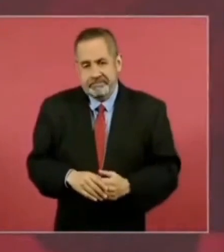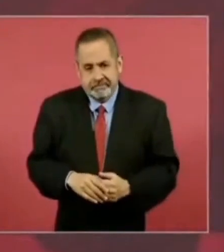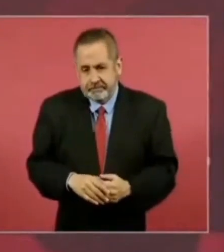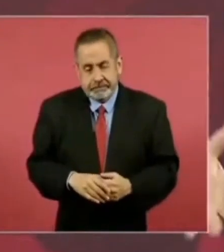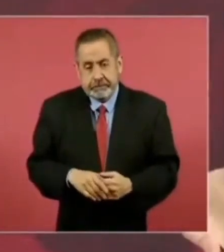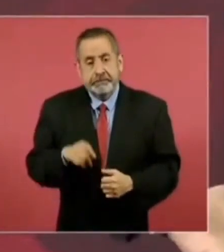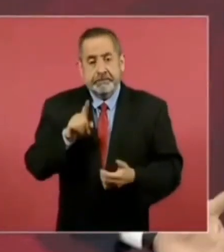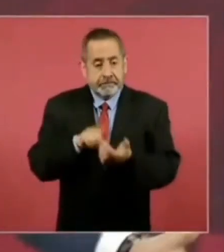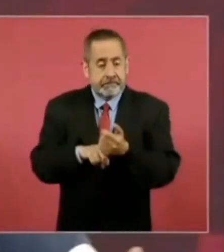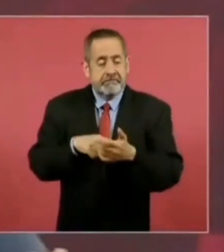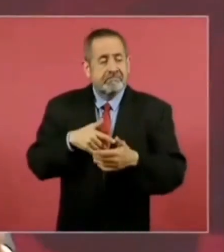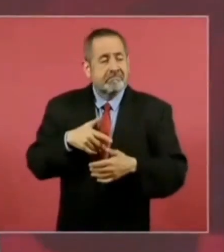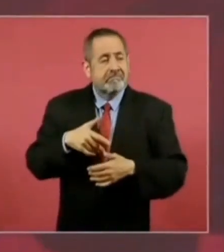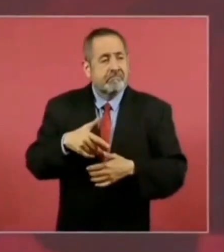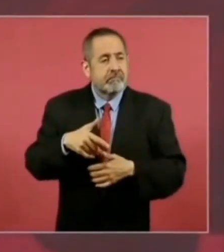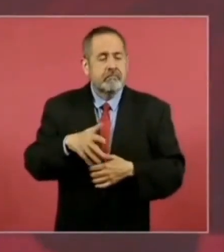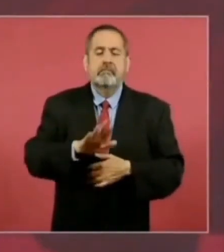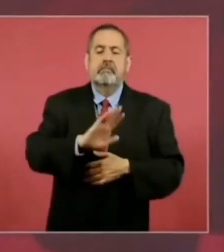causa la muerte